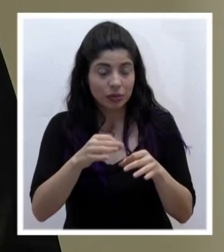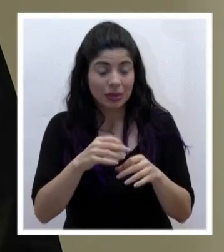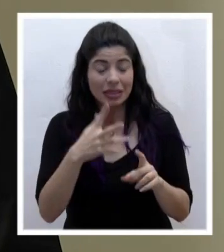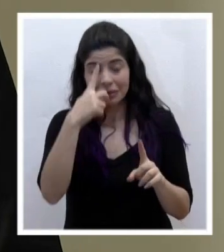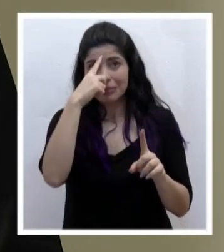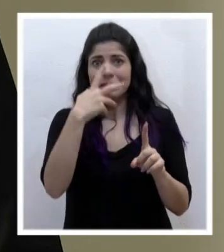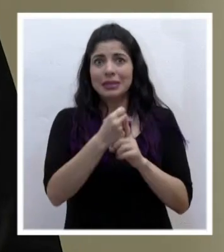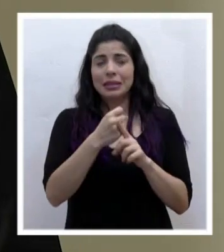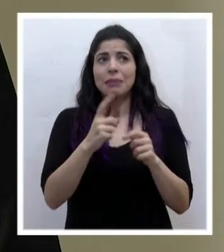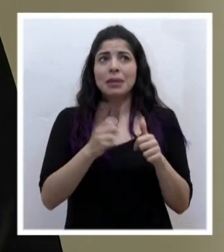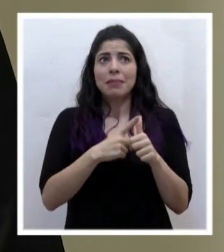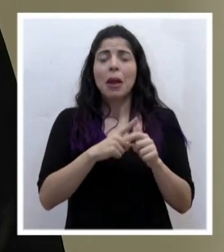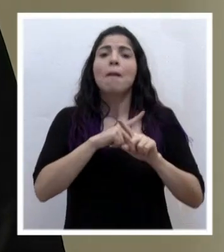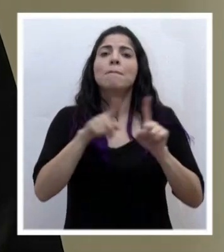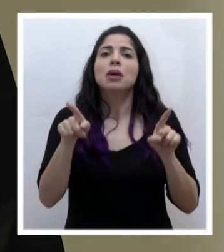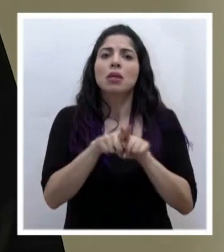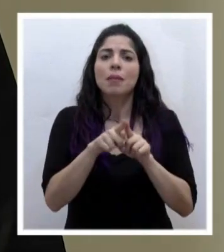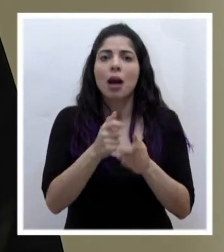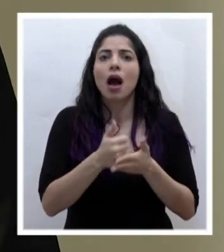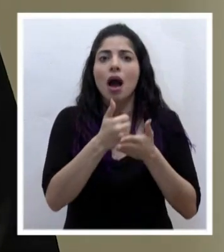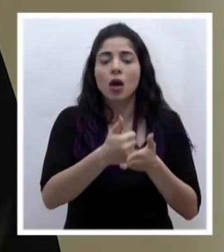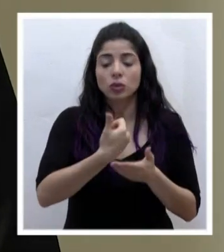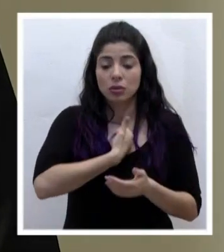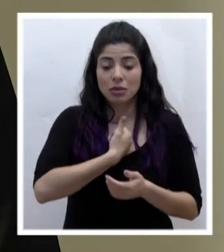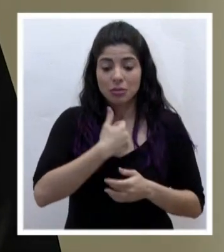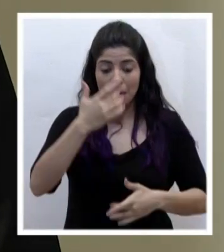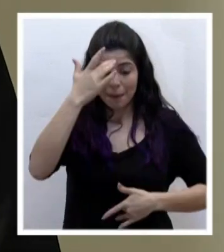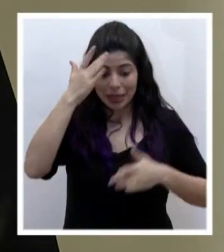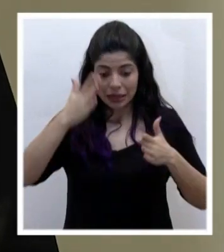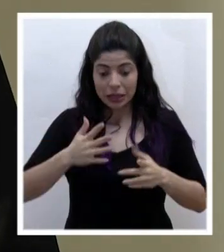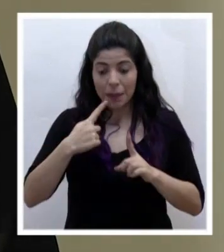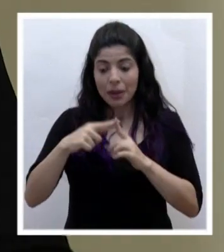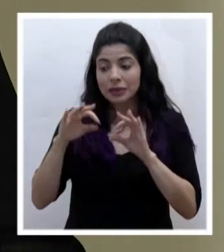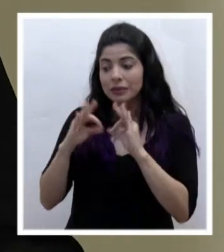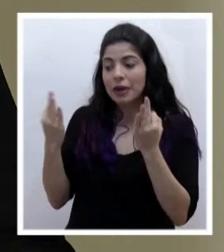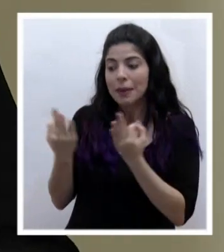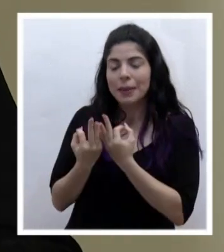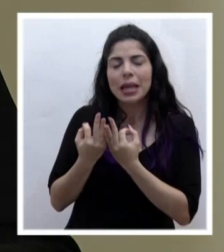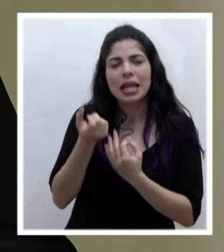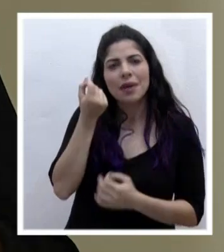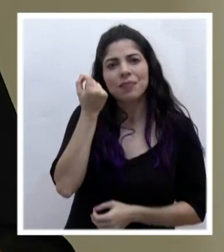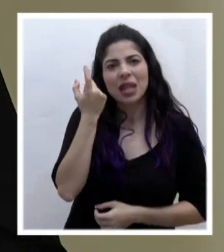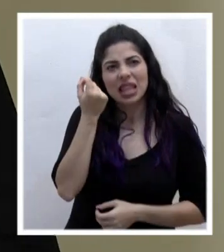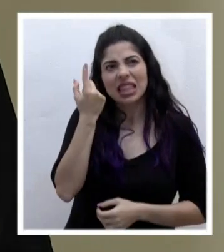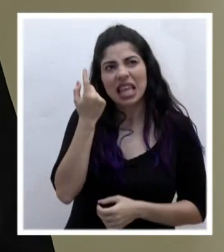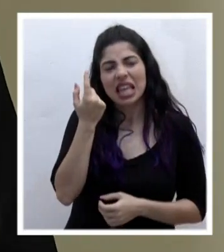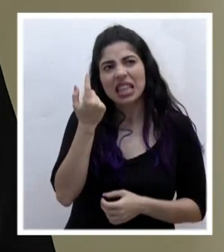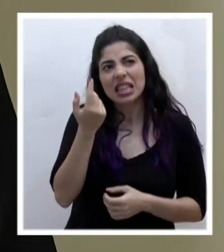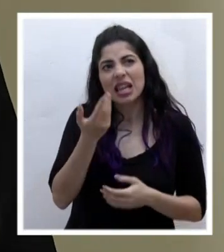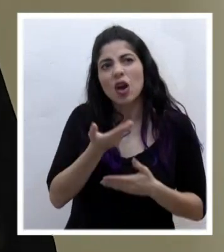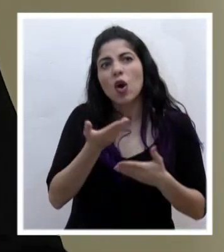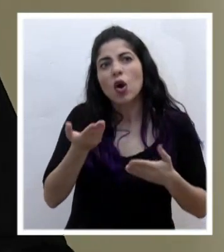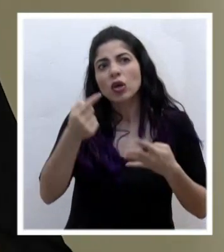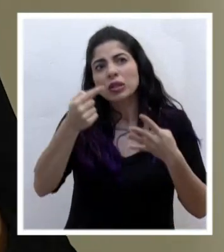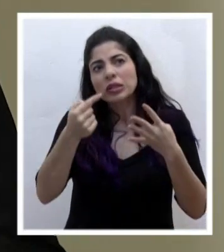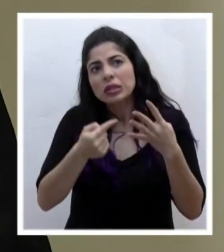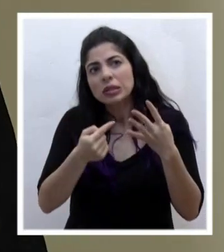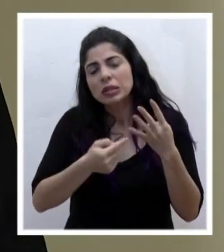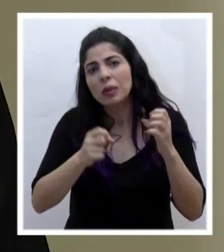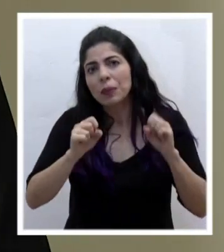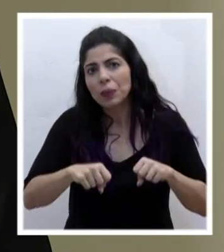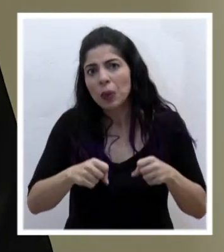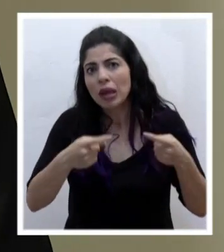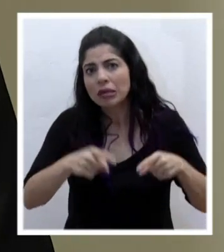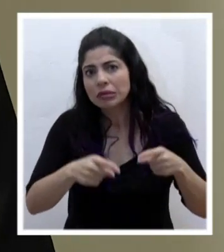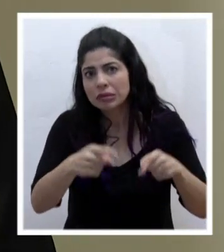inicial, lo que genera es que el paciente y sus familiares entiendan claramente qué es lo que puede pasar, los retos a los que se